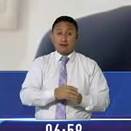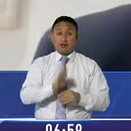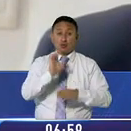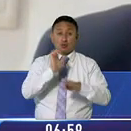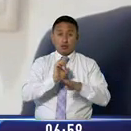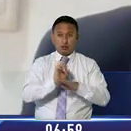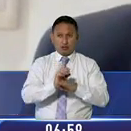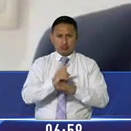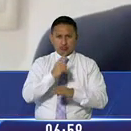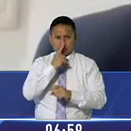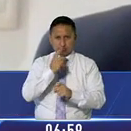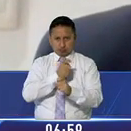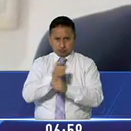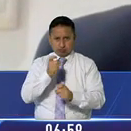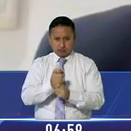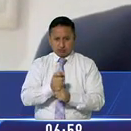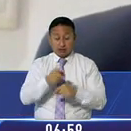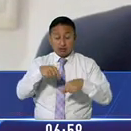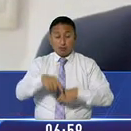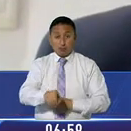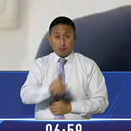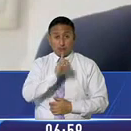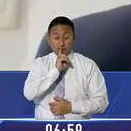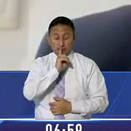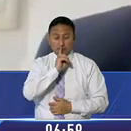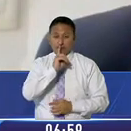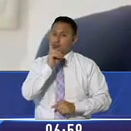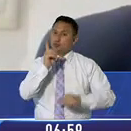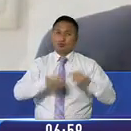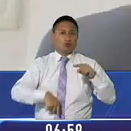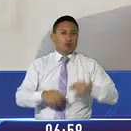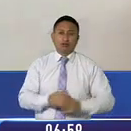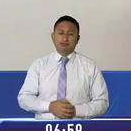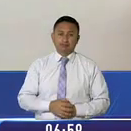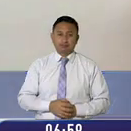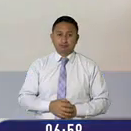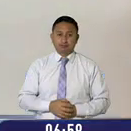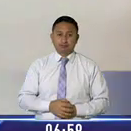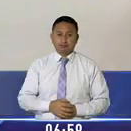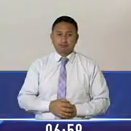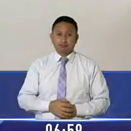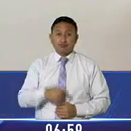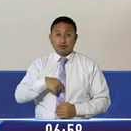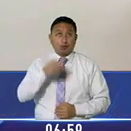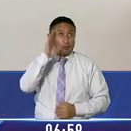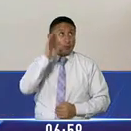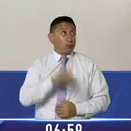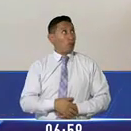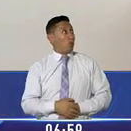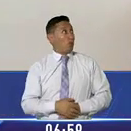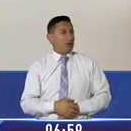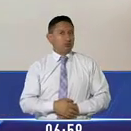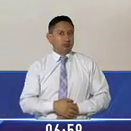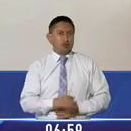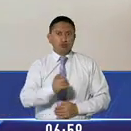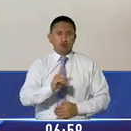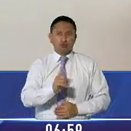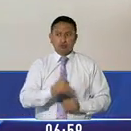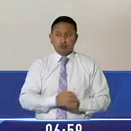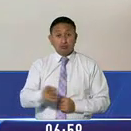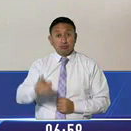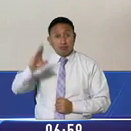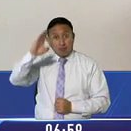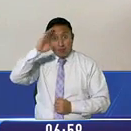no podemos guardar silencio como Asamblea Nacional. Que no podemos mirar hacia el otro lado porque la Policía Nacional tiene que estar protegiendo